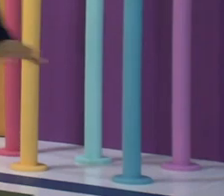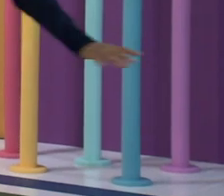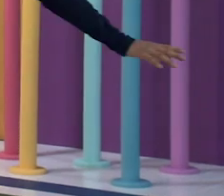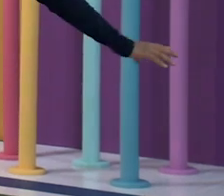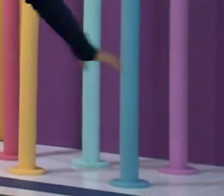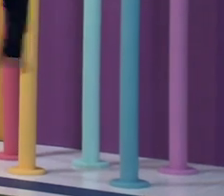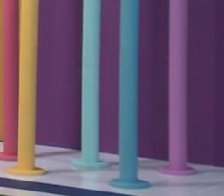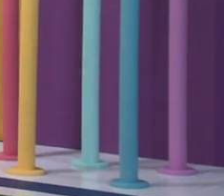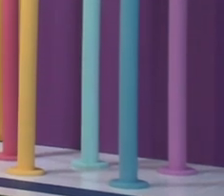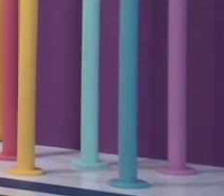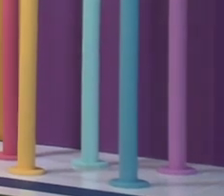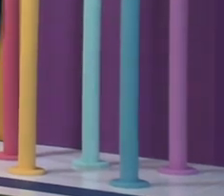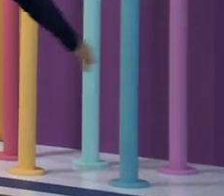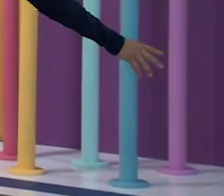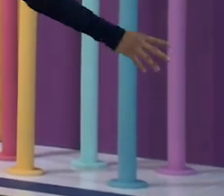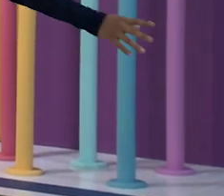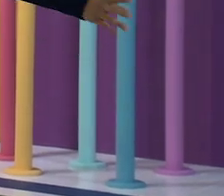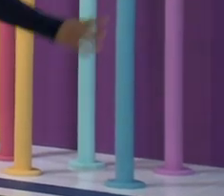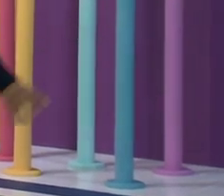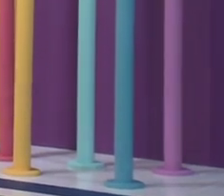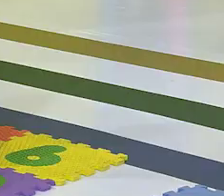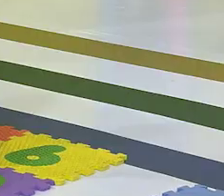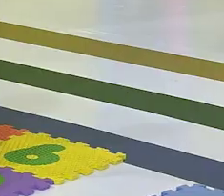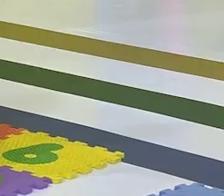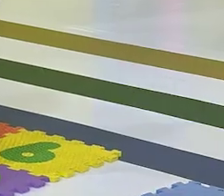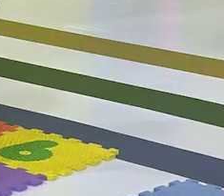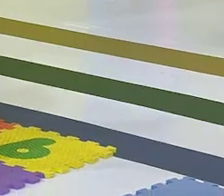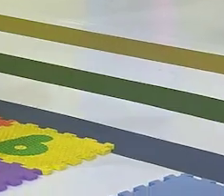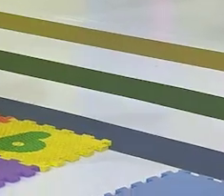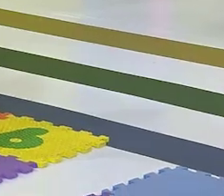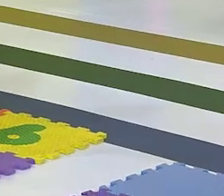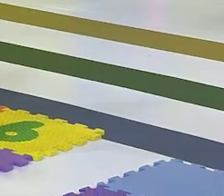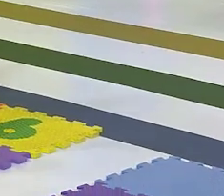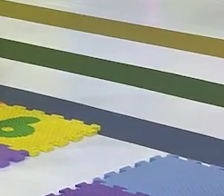Y después. Ay, yo estaba aquí. El agua.